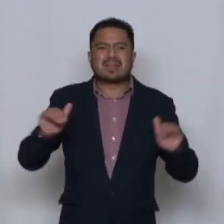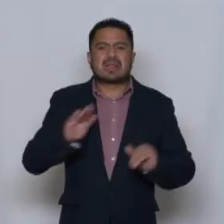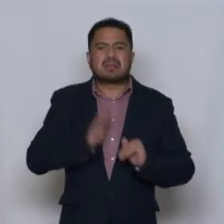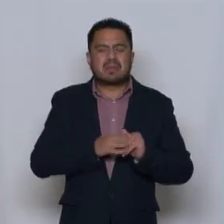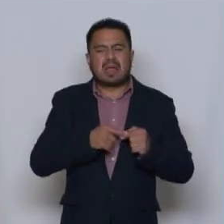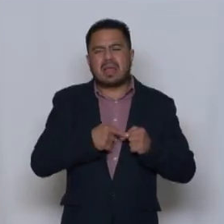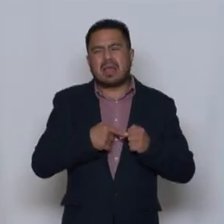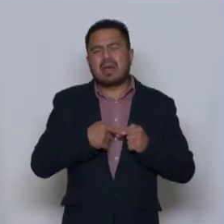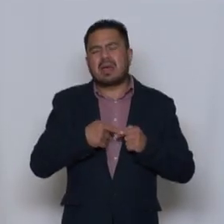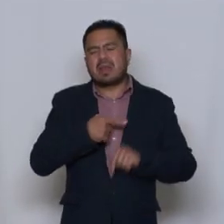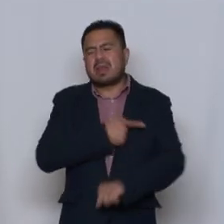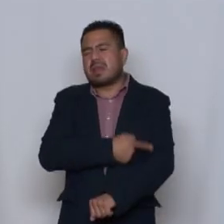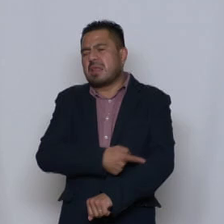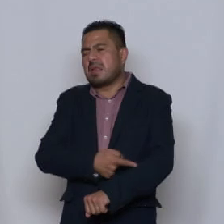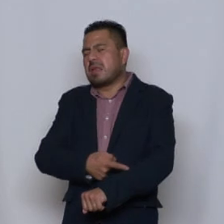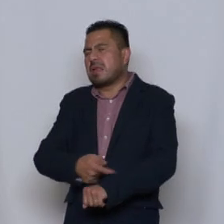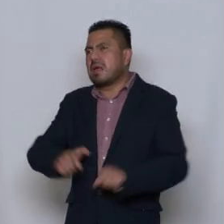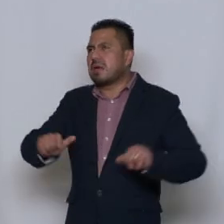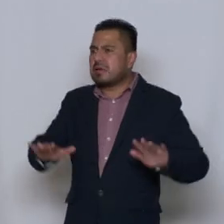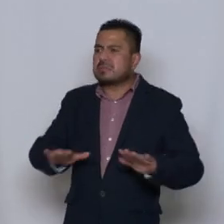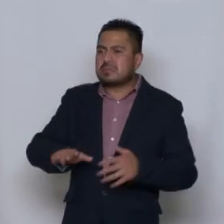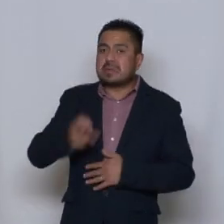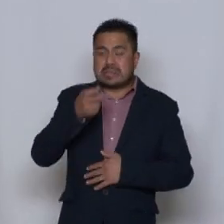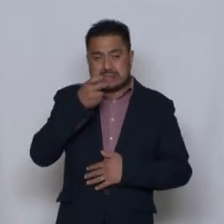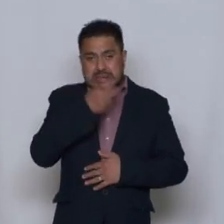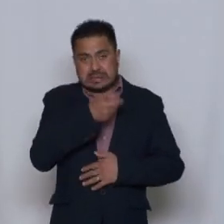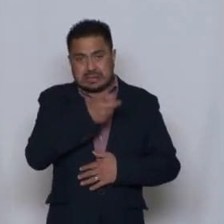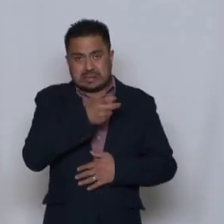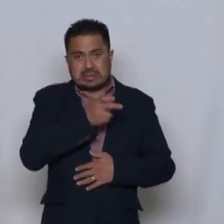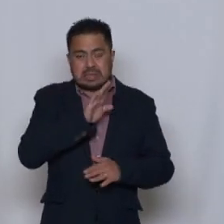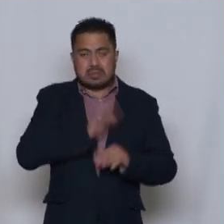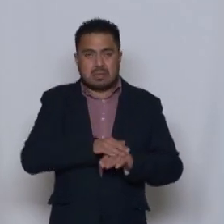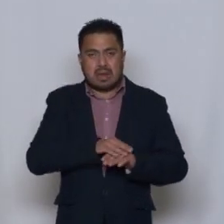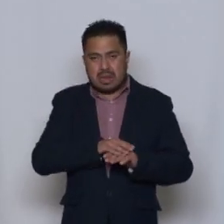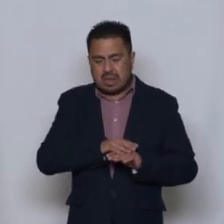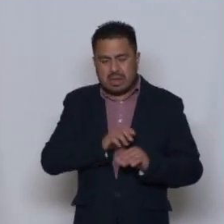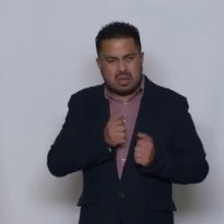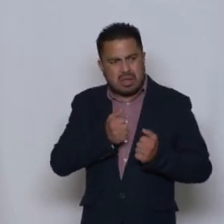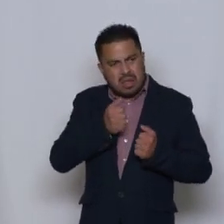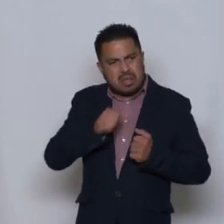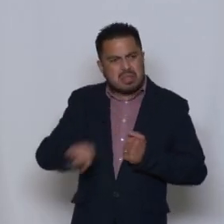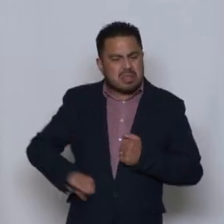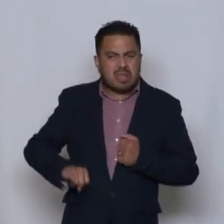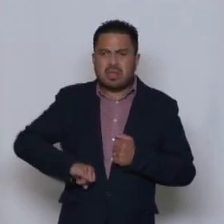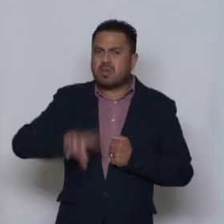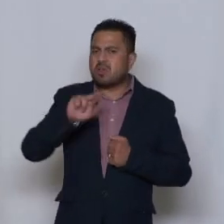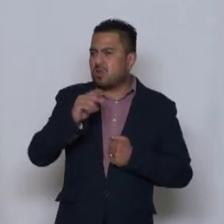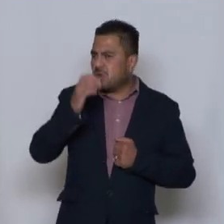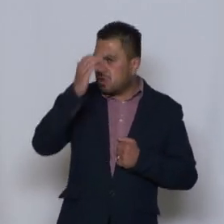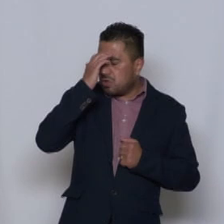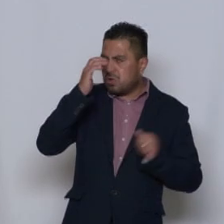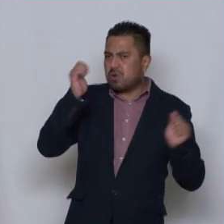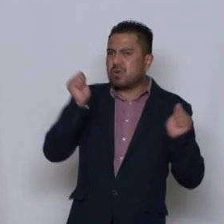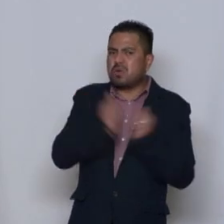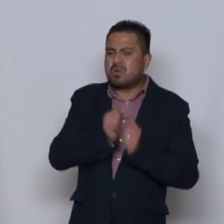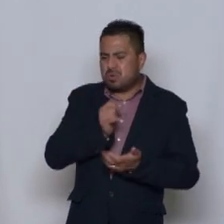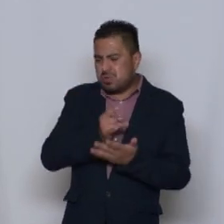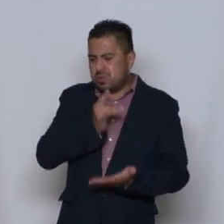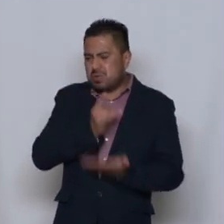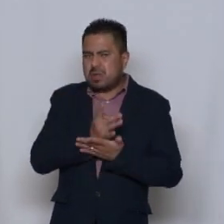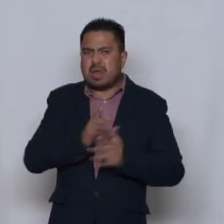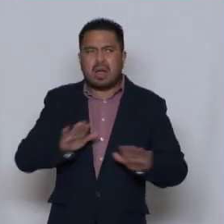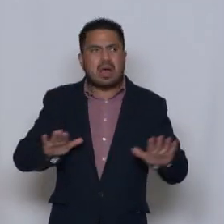larga. Entonces, y eso es lo que las torna muy interesantes, porque no conocemos, a excepción, por ejemplo, de un